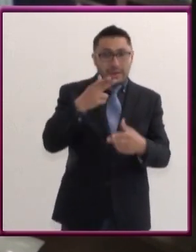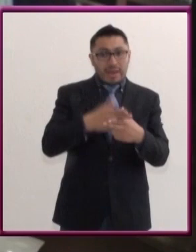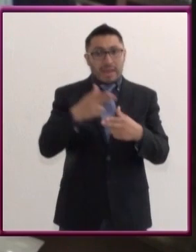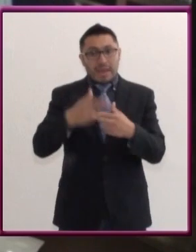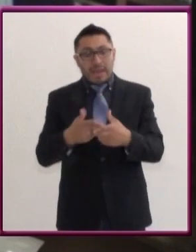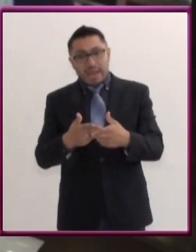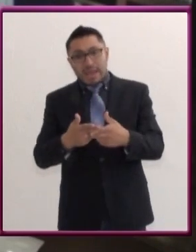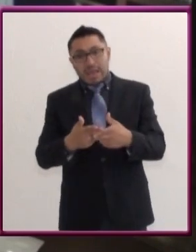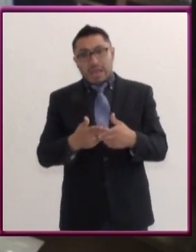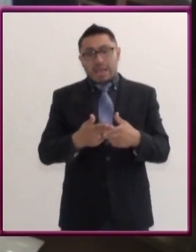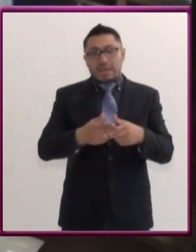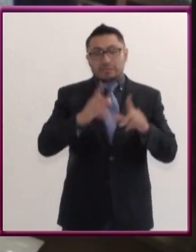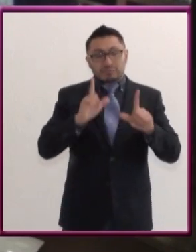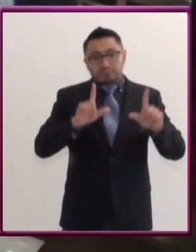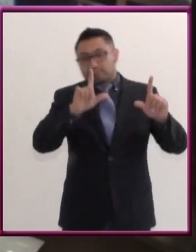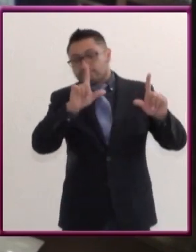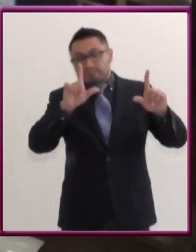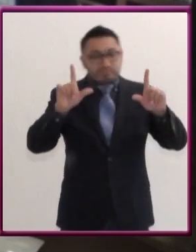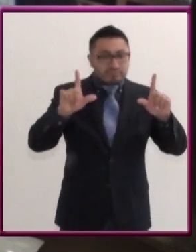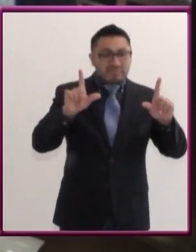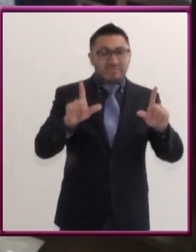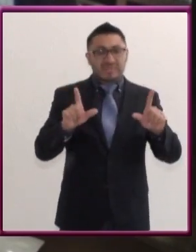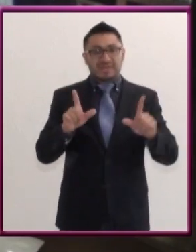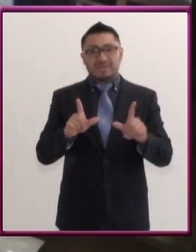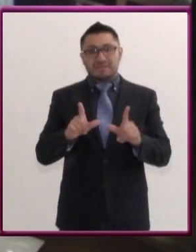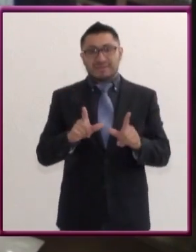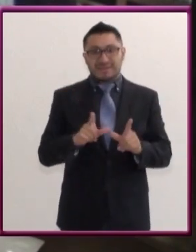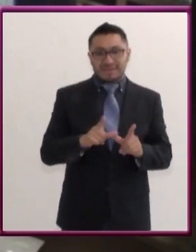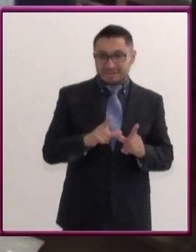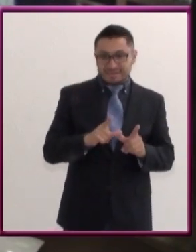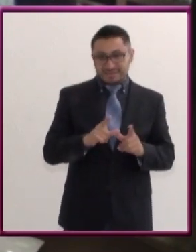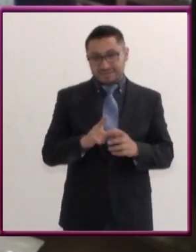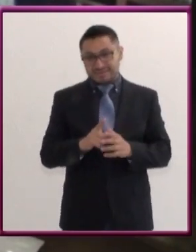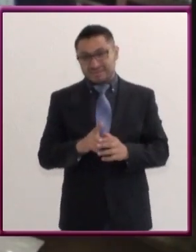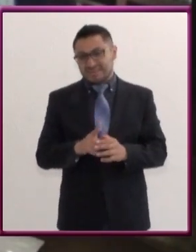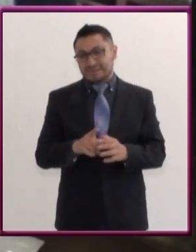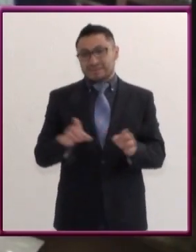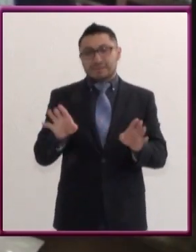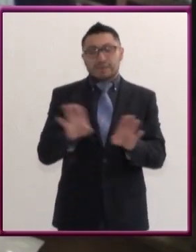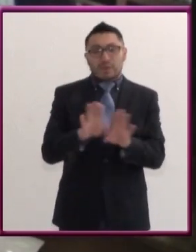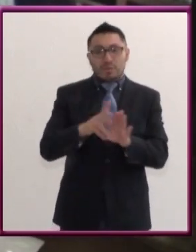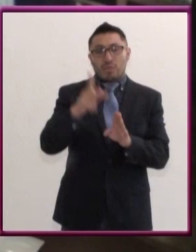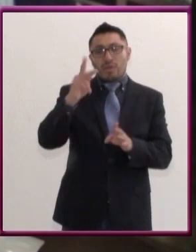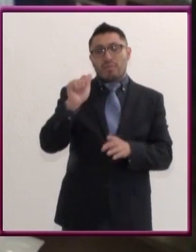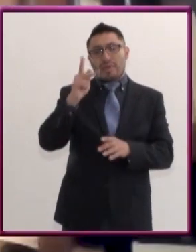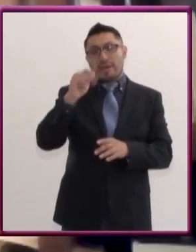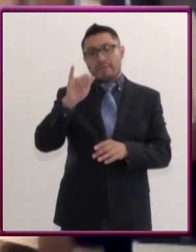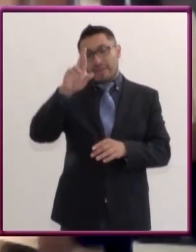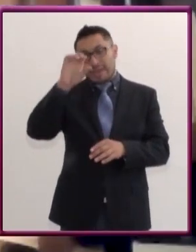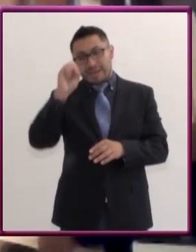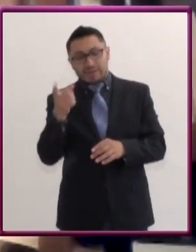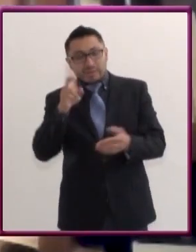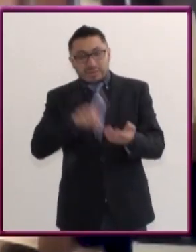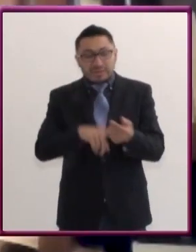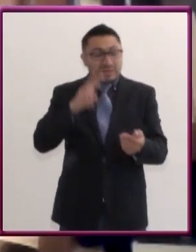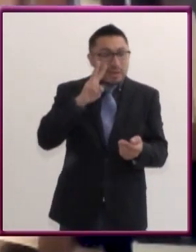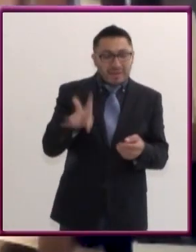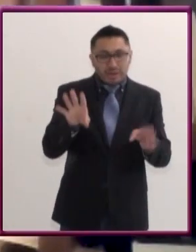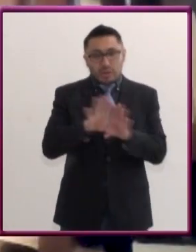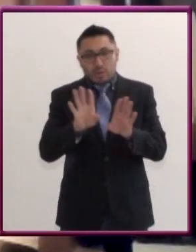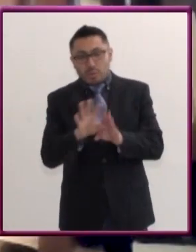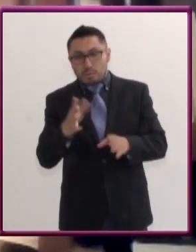las tablillas que son de arcilla y en los papiros